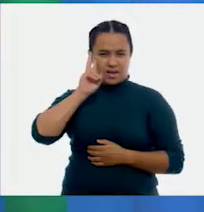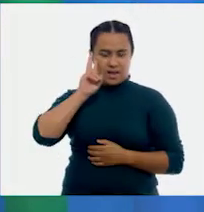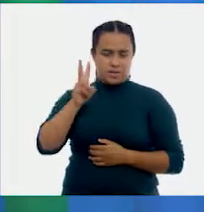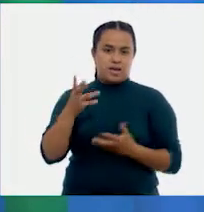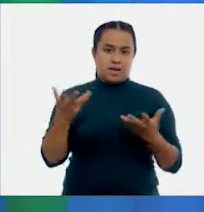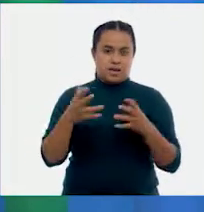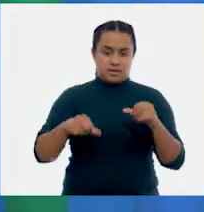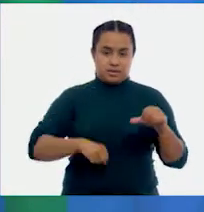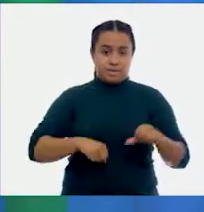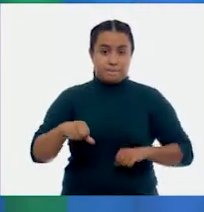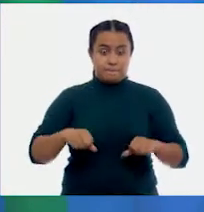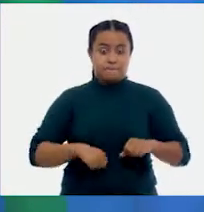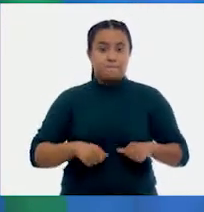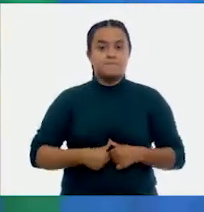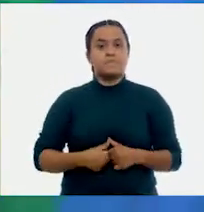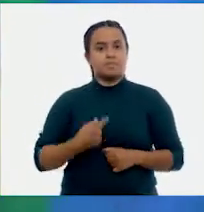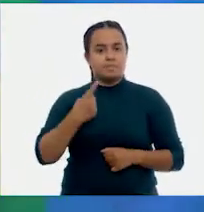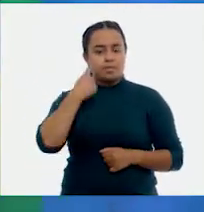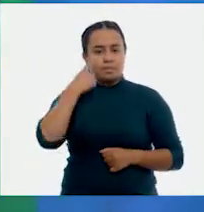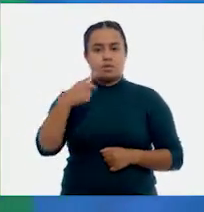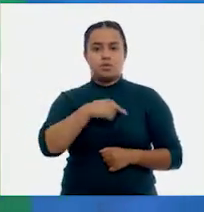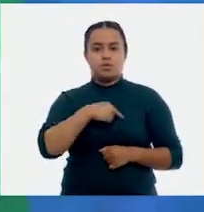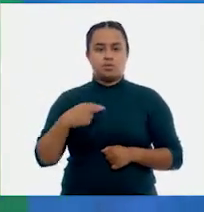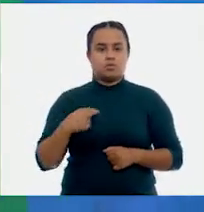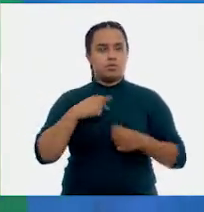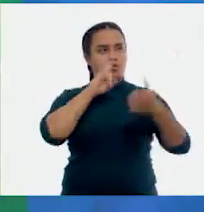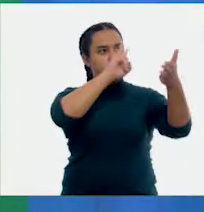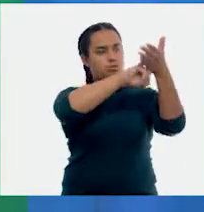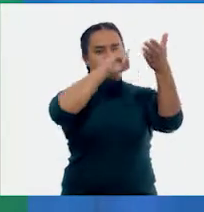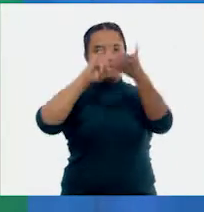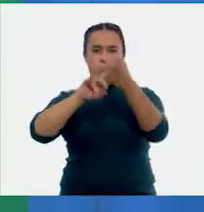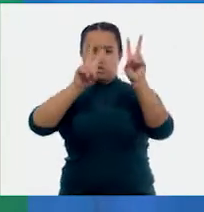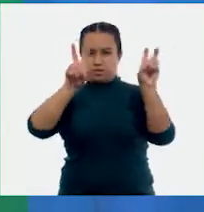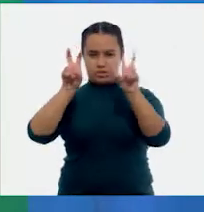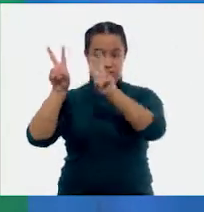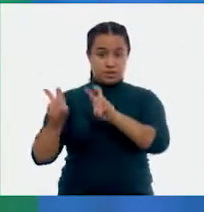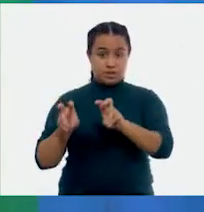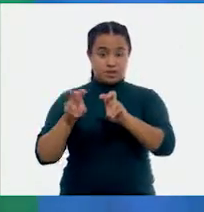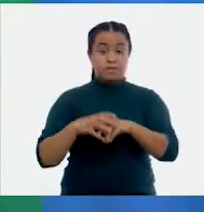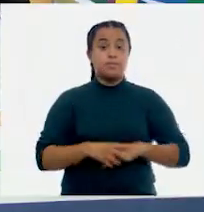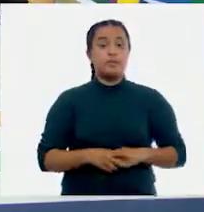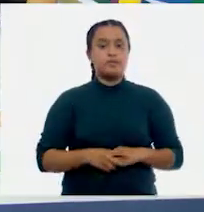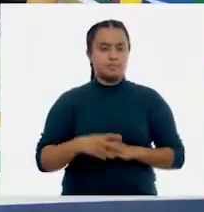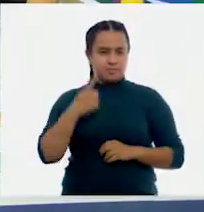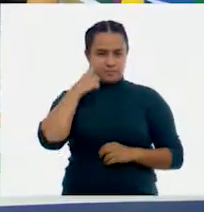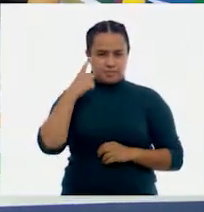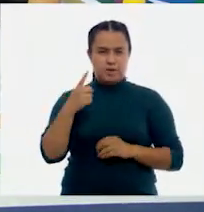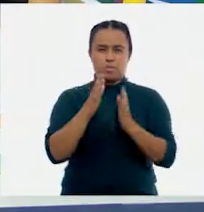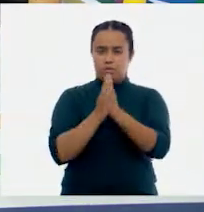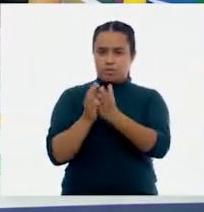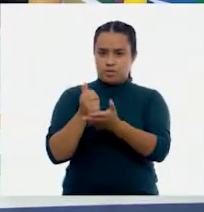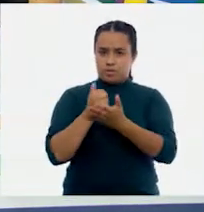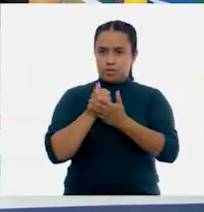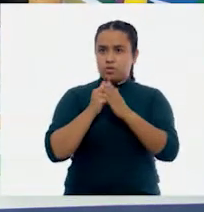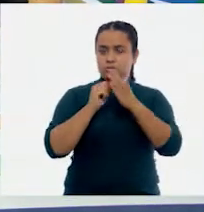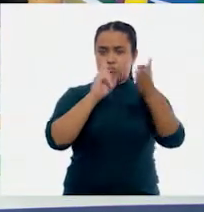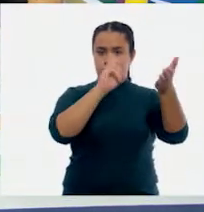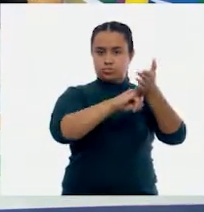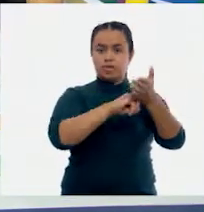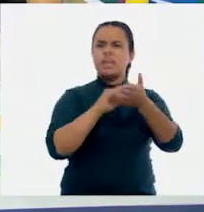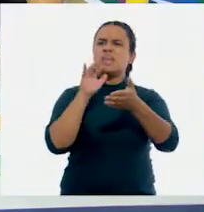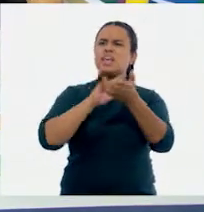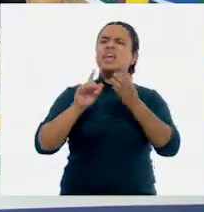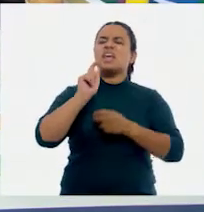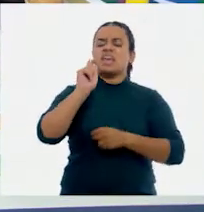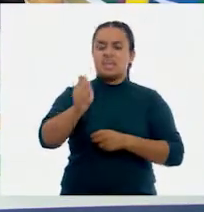actividad. Para ello, mira, vamos a pegar unos títulos en el pizarrón. Aquí Perfecto. tenemos uno, mira, ¿me ayudas a pegar este y me ayudas a leerlo,